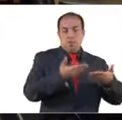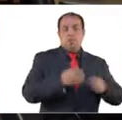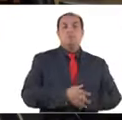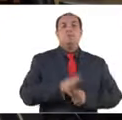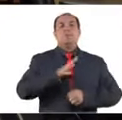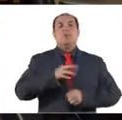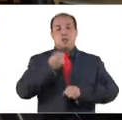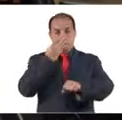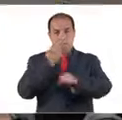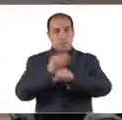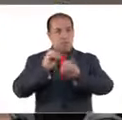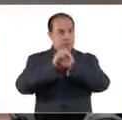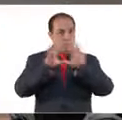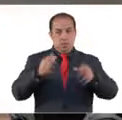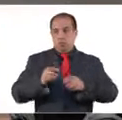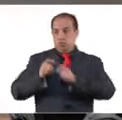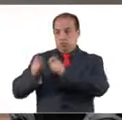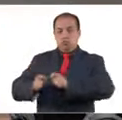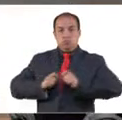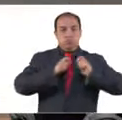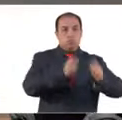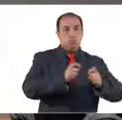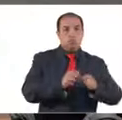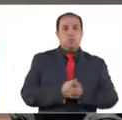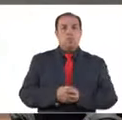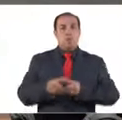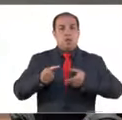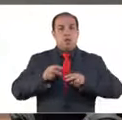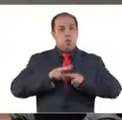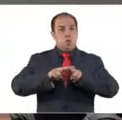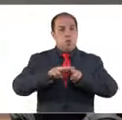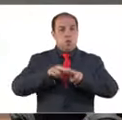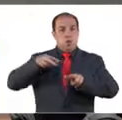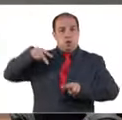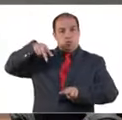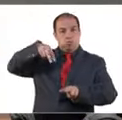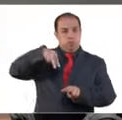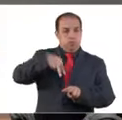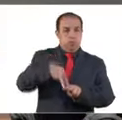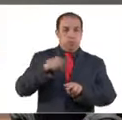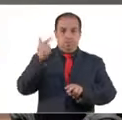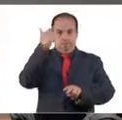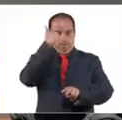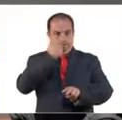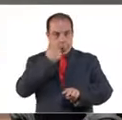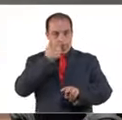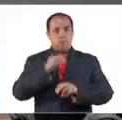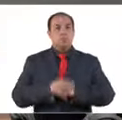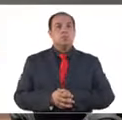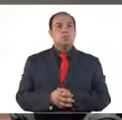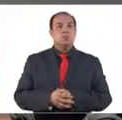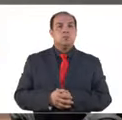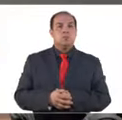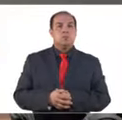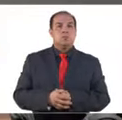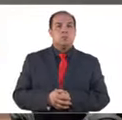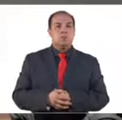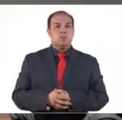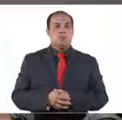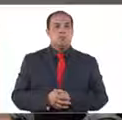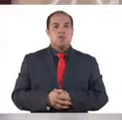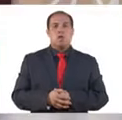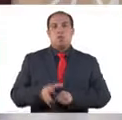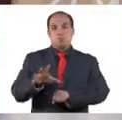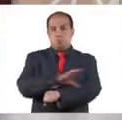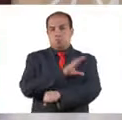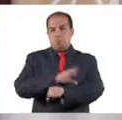muy claras. Entonces, se baja vías en la noche cuando están ya sin corriente